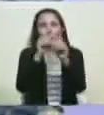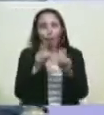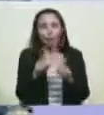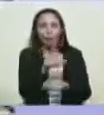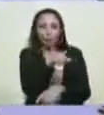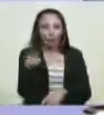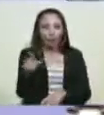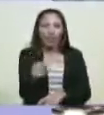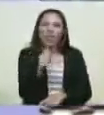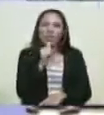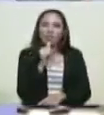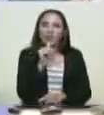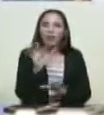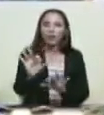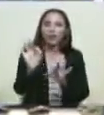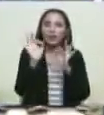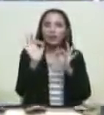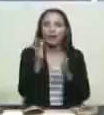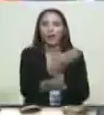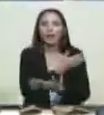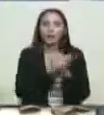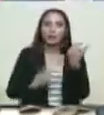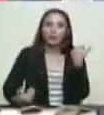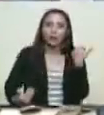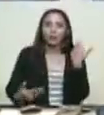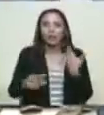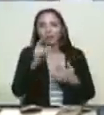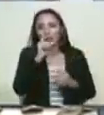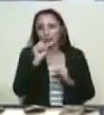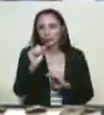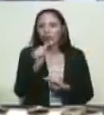¿quién elige al presidente de Venezuela?